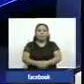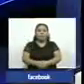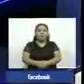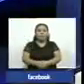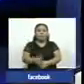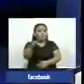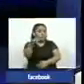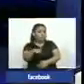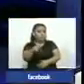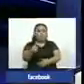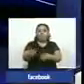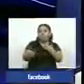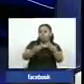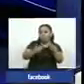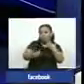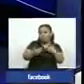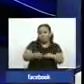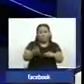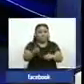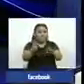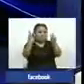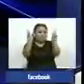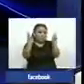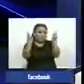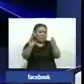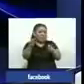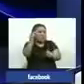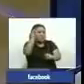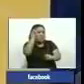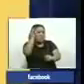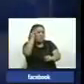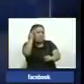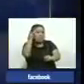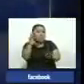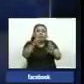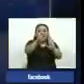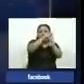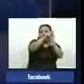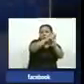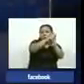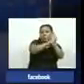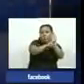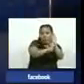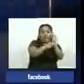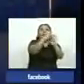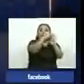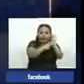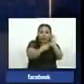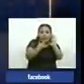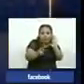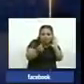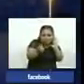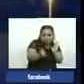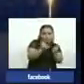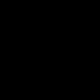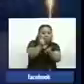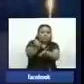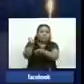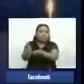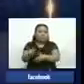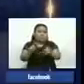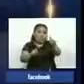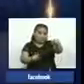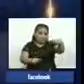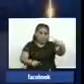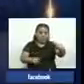Vamos a continuar con el tema y vamos a conocer cuáles son las condicionantes para la entrega de este subsidio a transportistas. Una